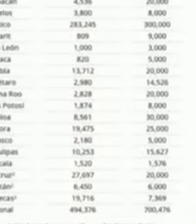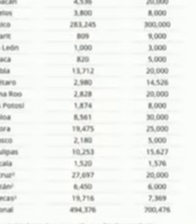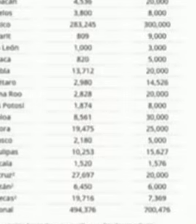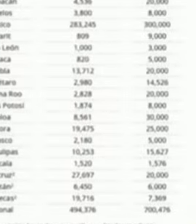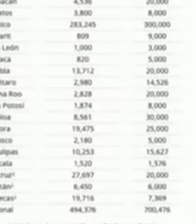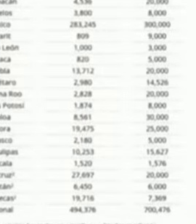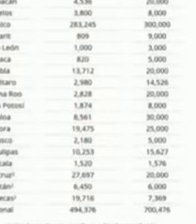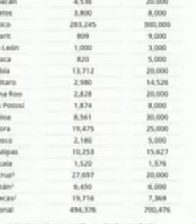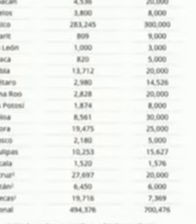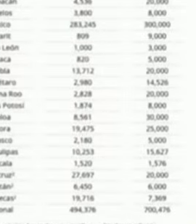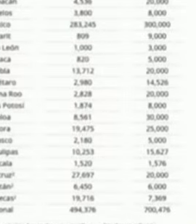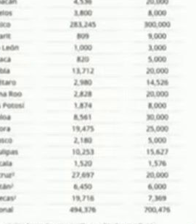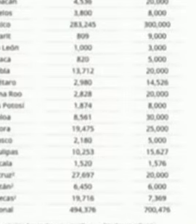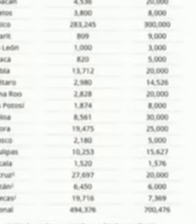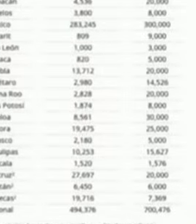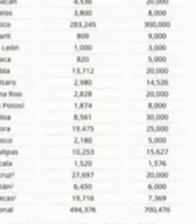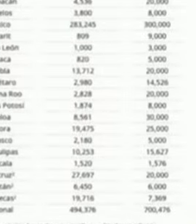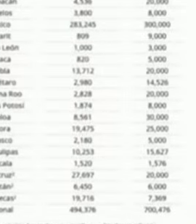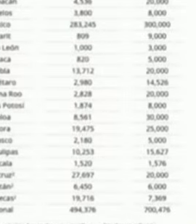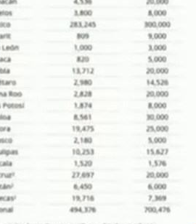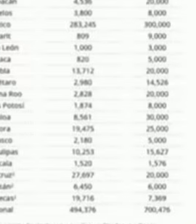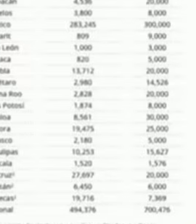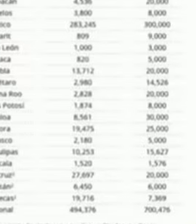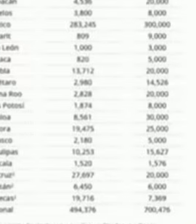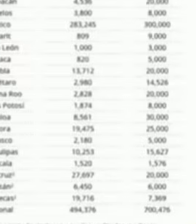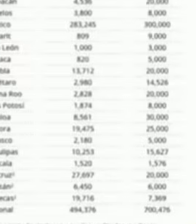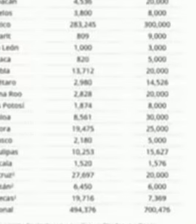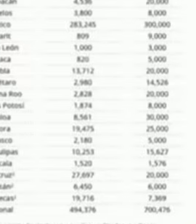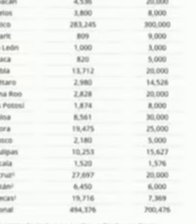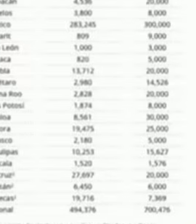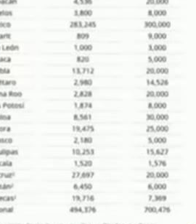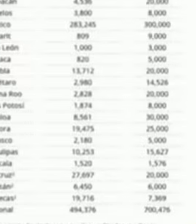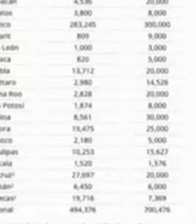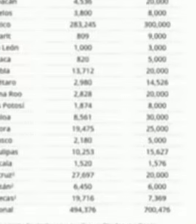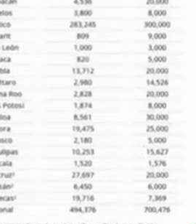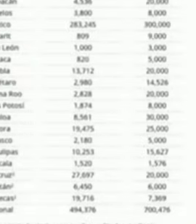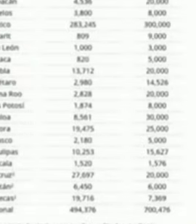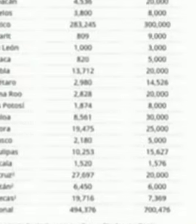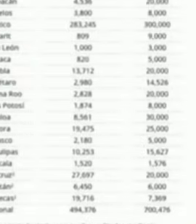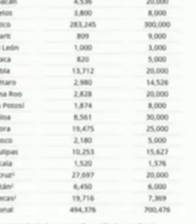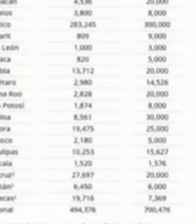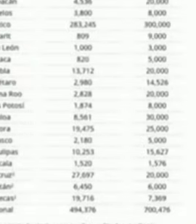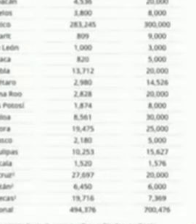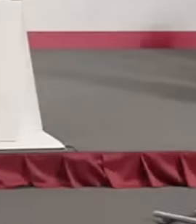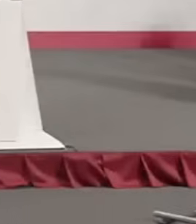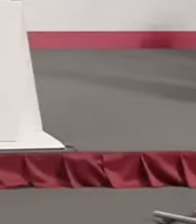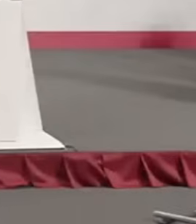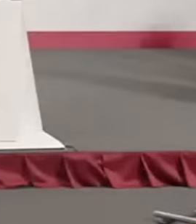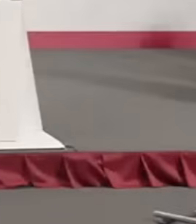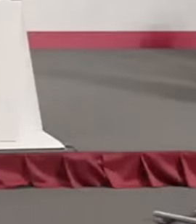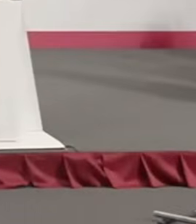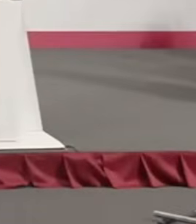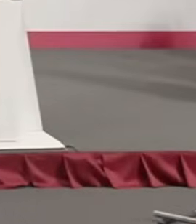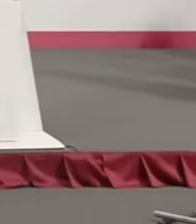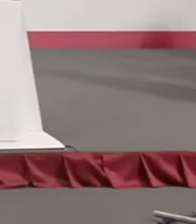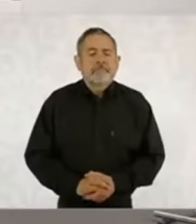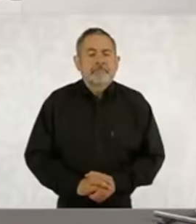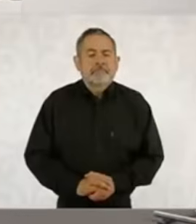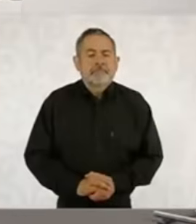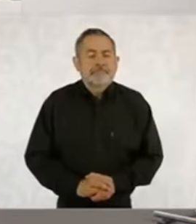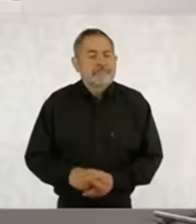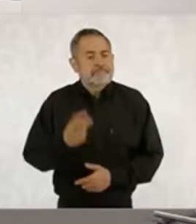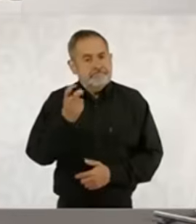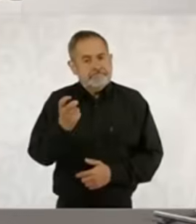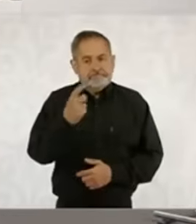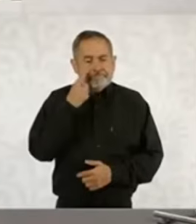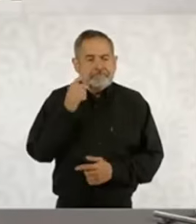propiedad. Si nosotros no tenemos esta facultad, no le podemos dar un título de propiedad a ninguna persona. Y de ahí la